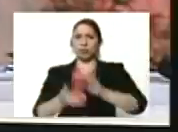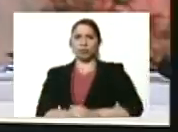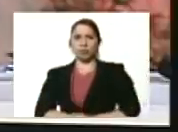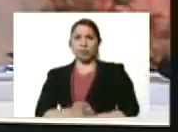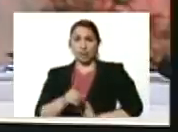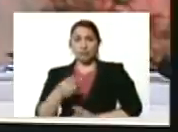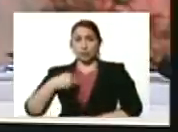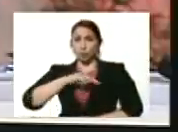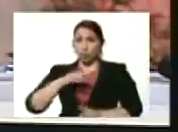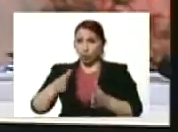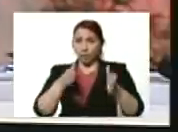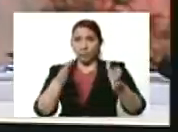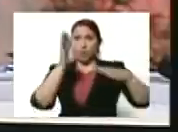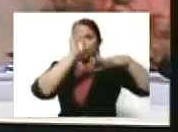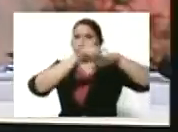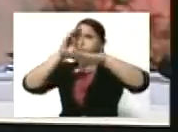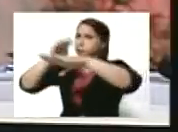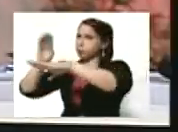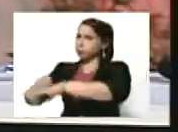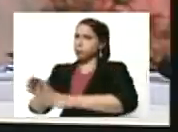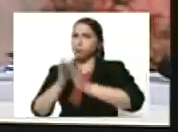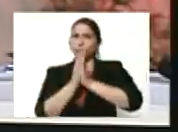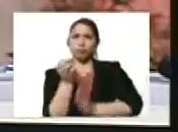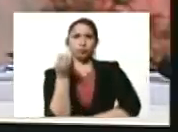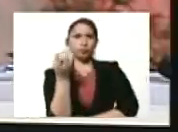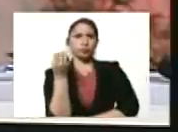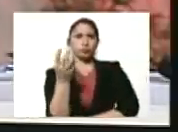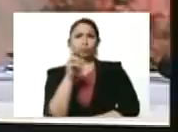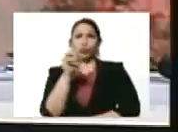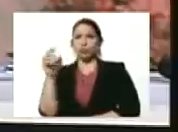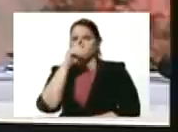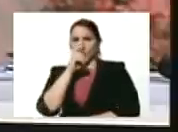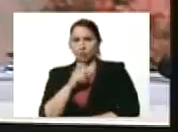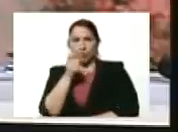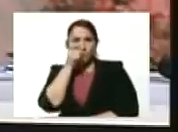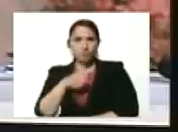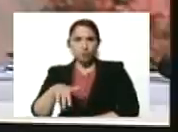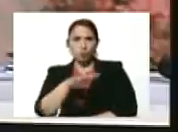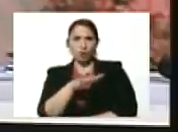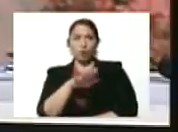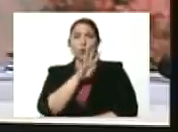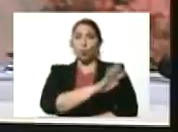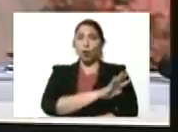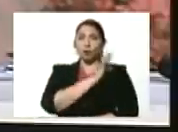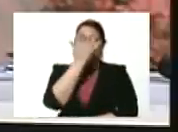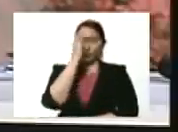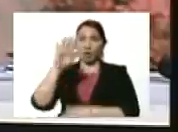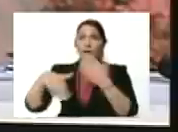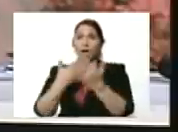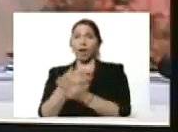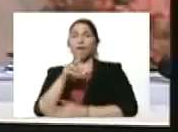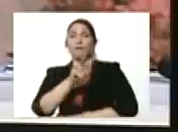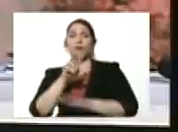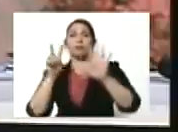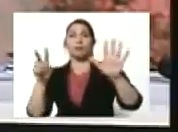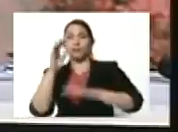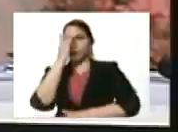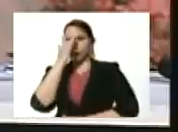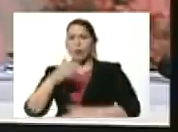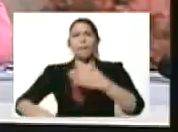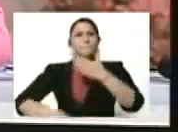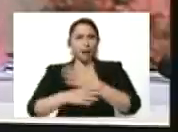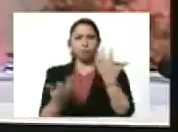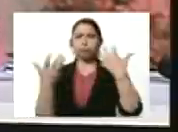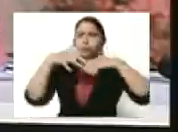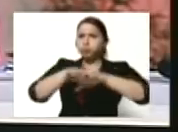nuestro camino, así que convoco al Congreso Bicentenario de los Pueblos del 4 de febrero al 27 de febrero. Vamos a